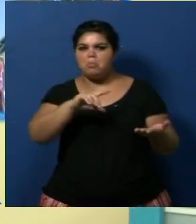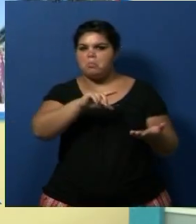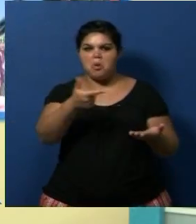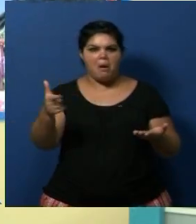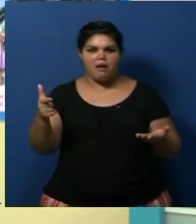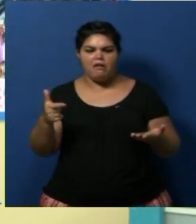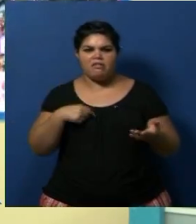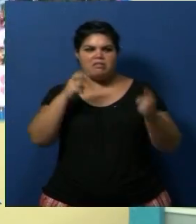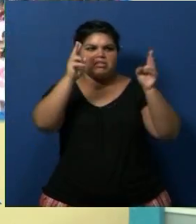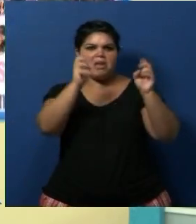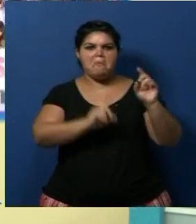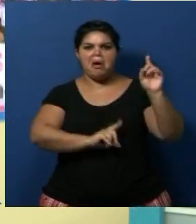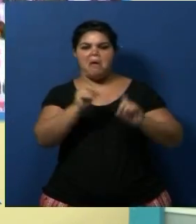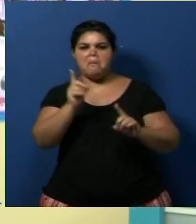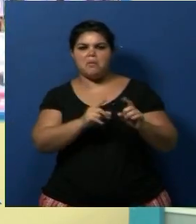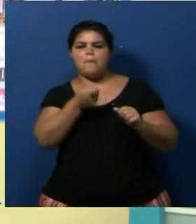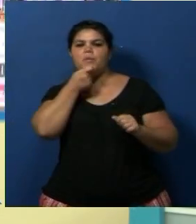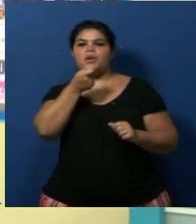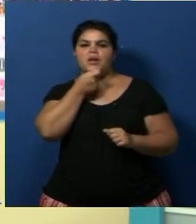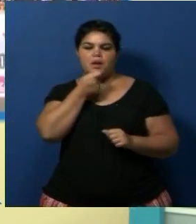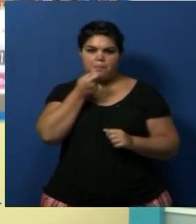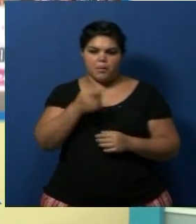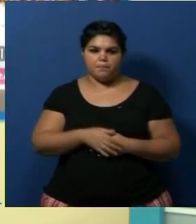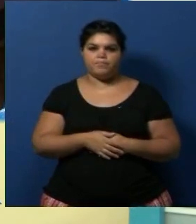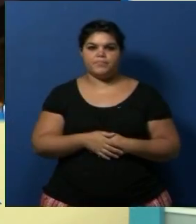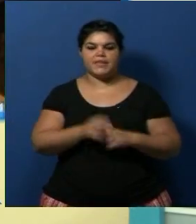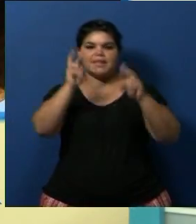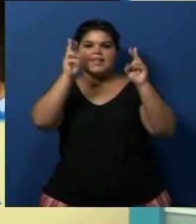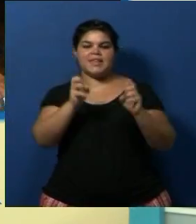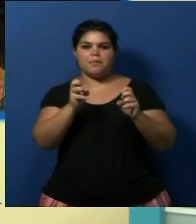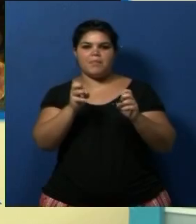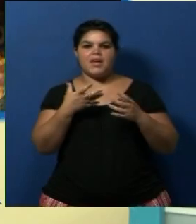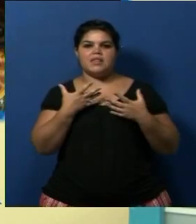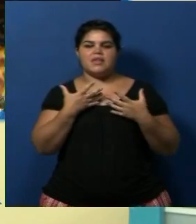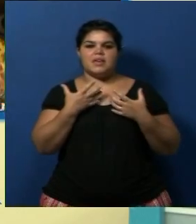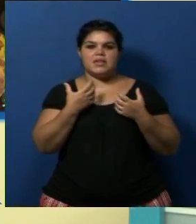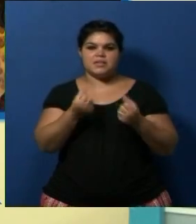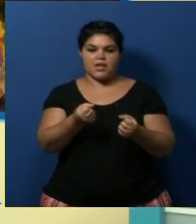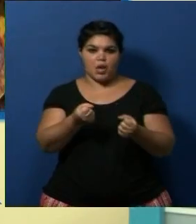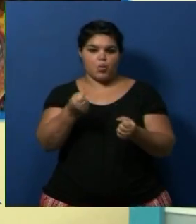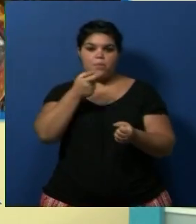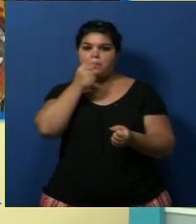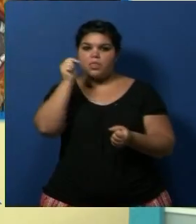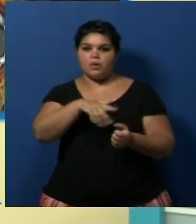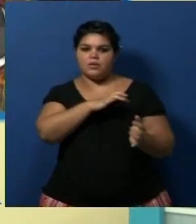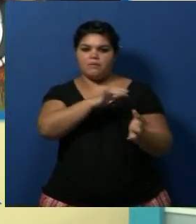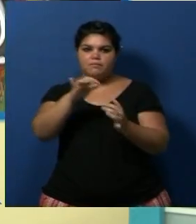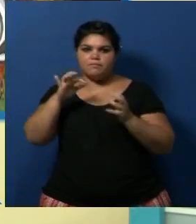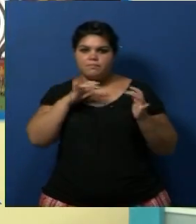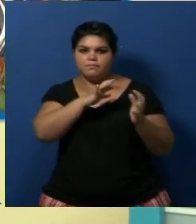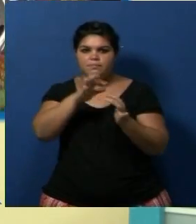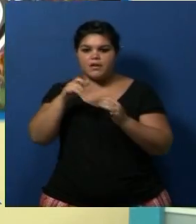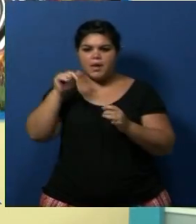de muchos temas. A ver, cuando se discutió la ley de salud reproductiva en la provincia de Mendoza, que fue pionera en el